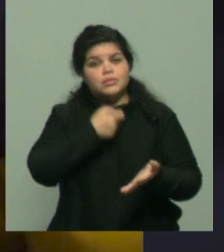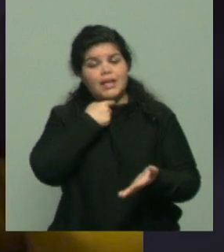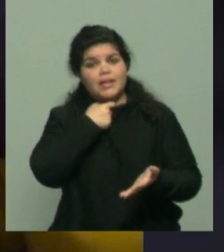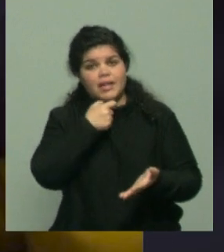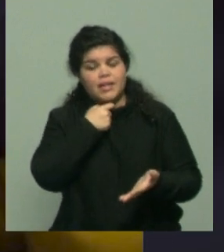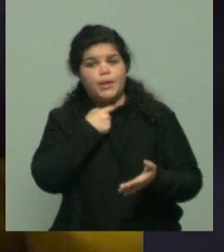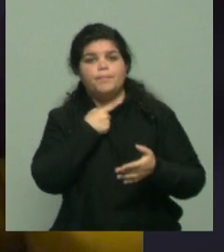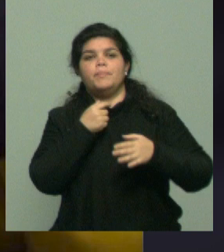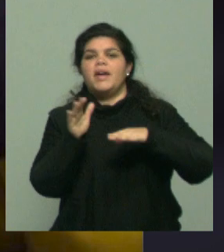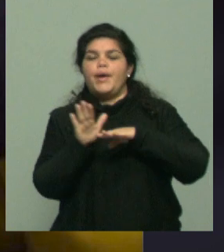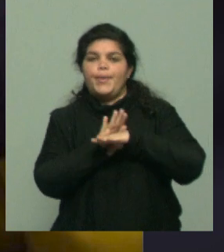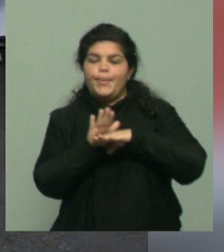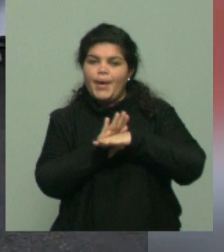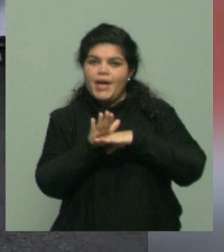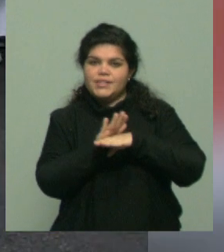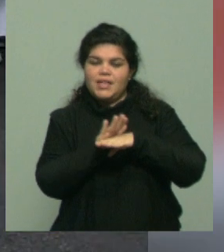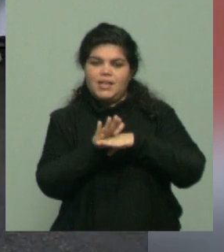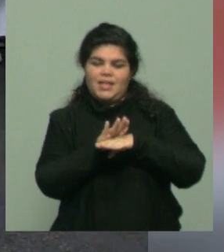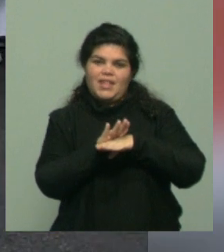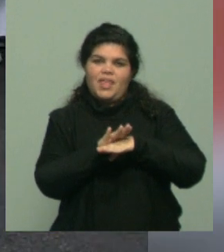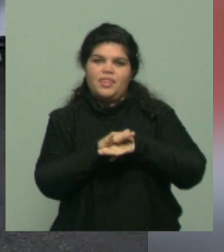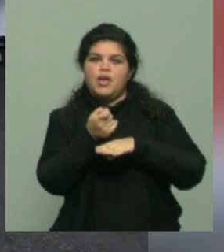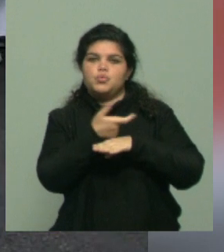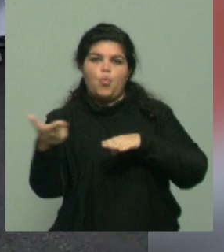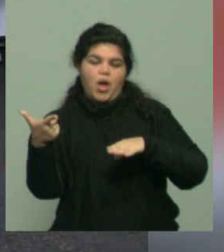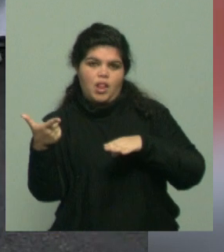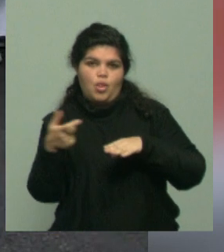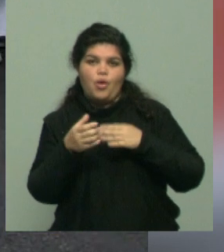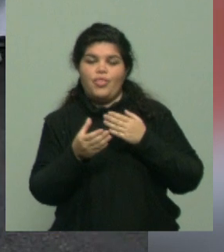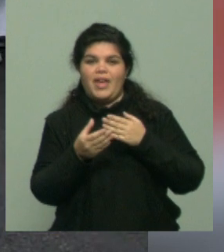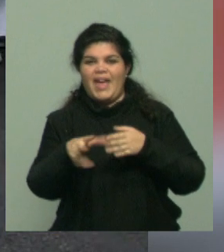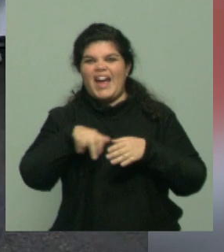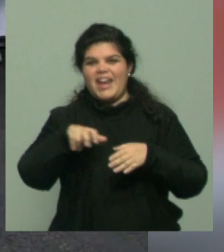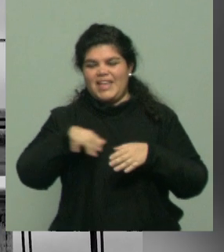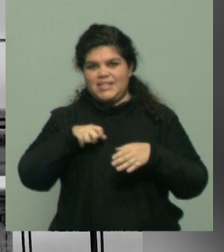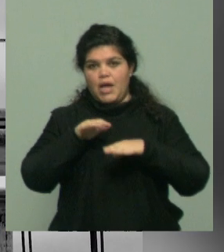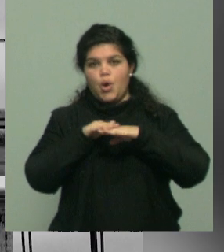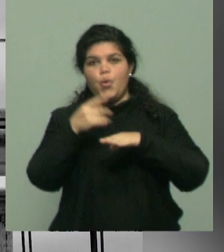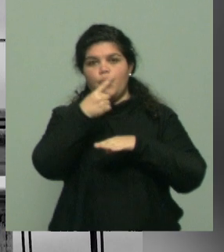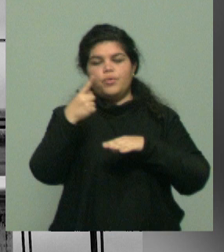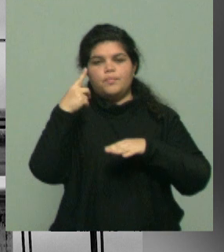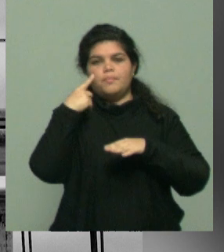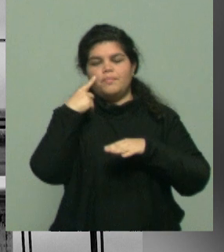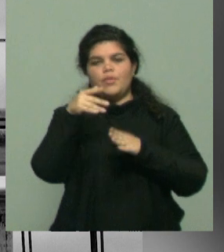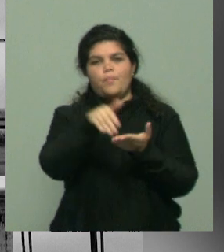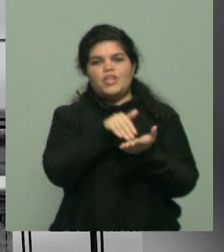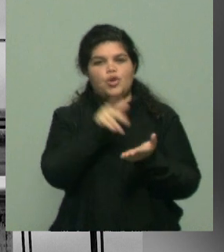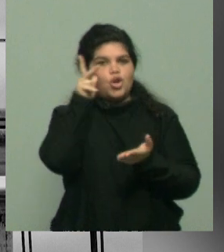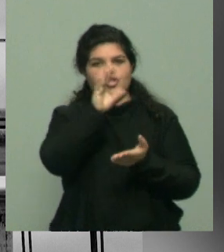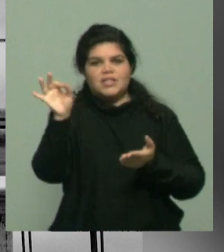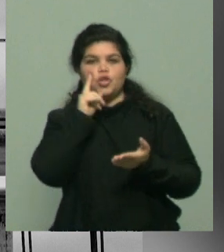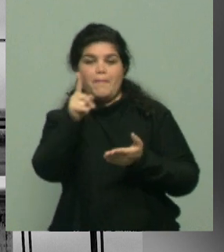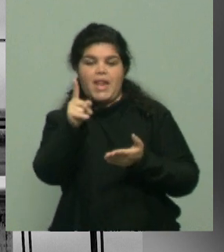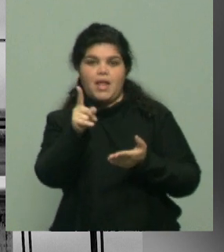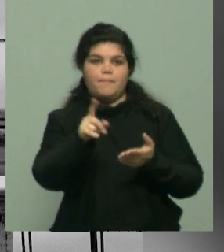base imponible del impuesto a las ganancias, que recordemos, con la ley de base se establecen 1.800.000 pesos para los trabajadores